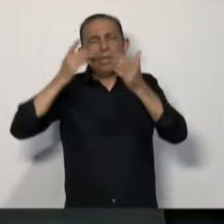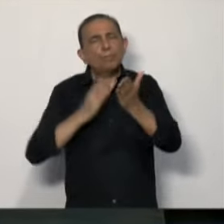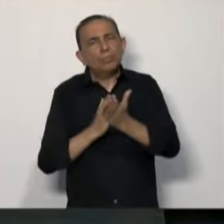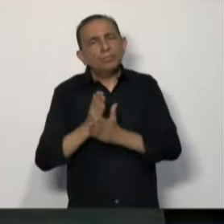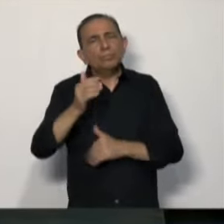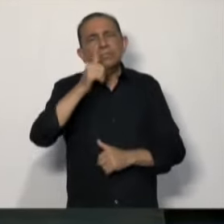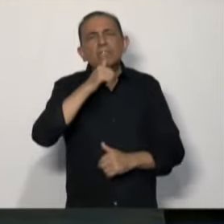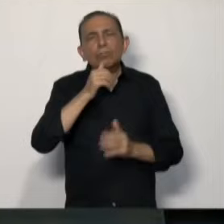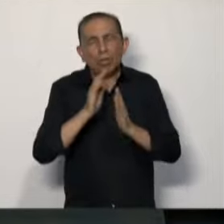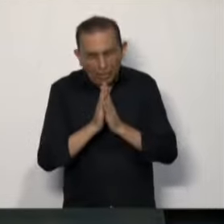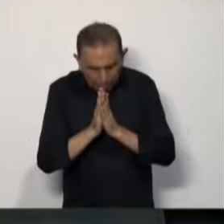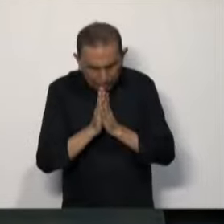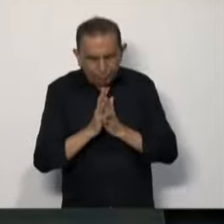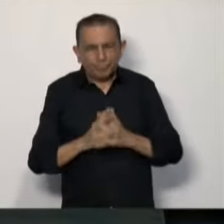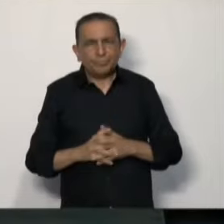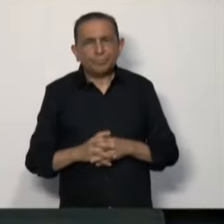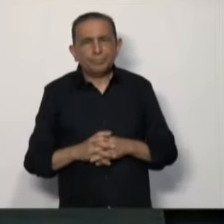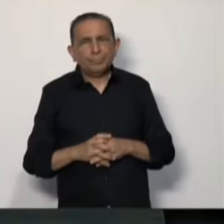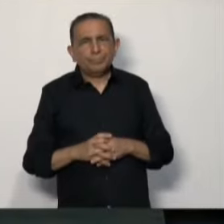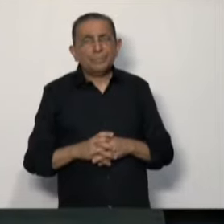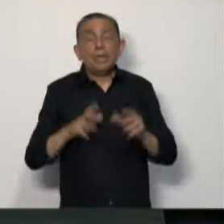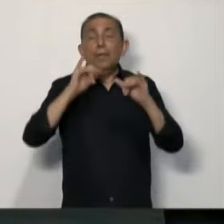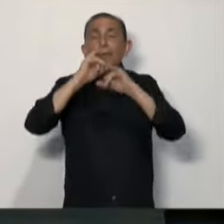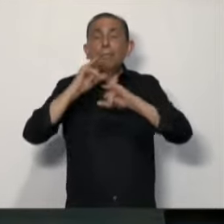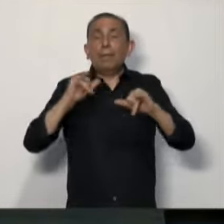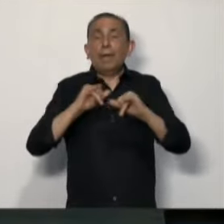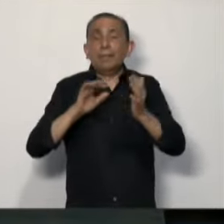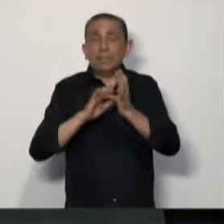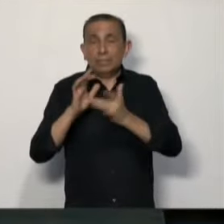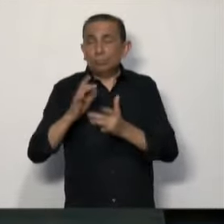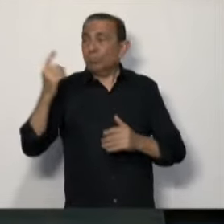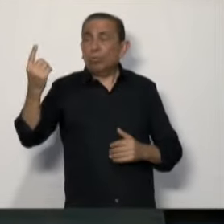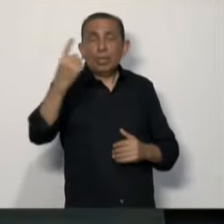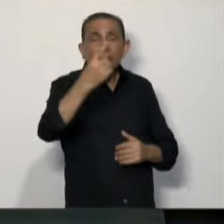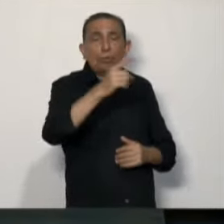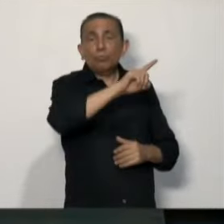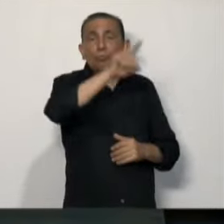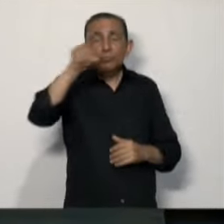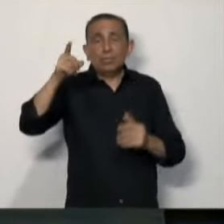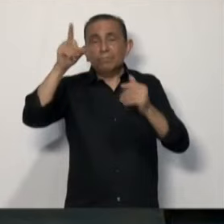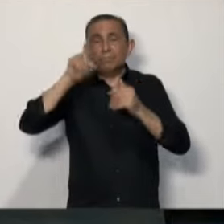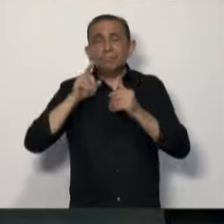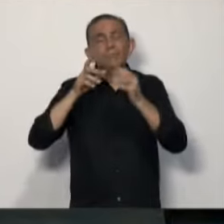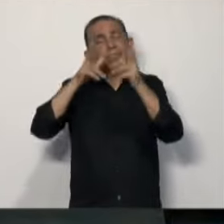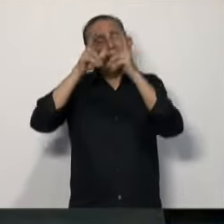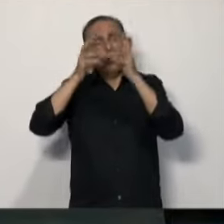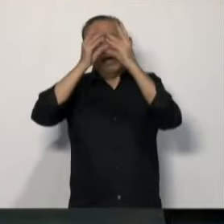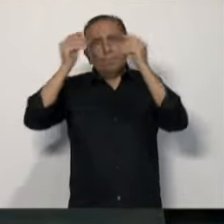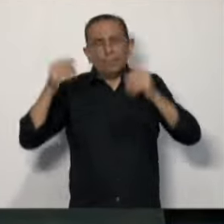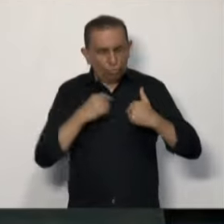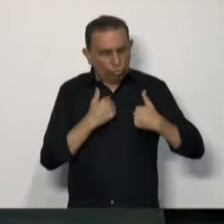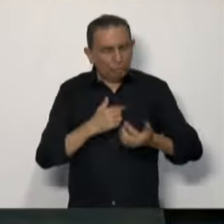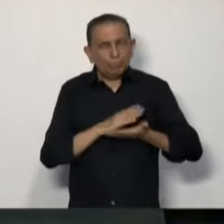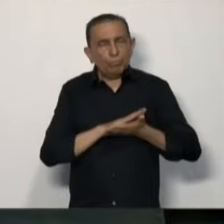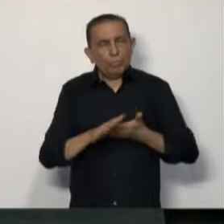reinas por los siglos de los siglos, la paz de Jesús esté con cada uno de ustedes. Con un corazón